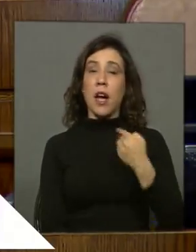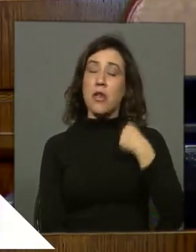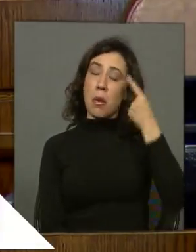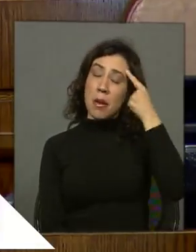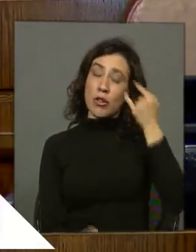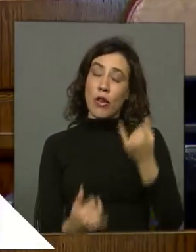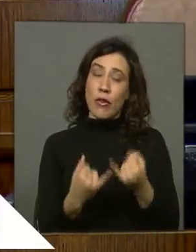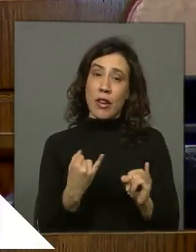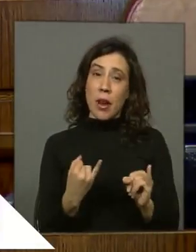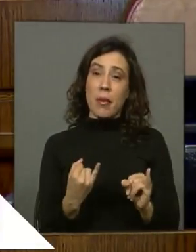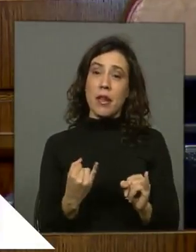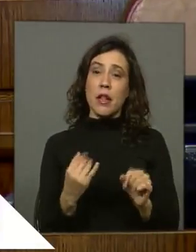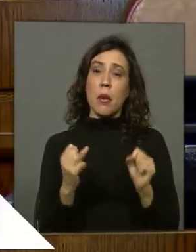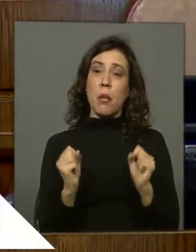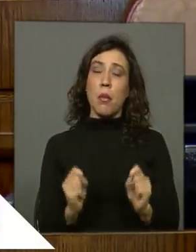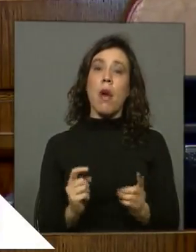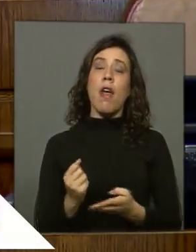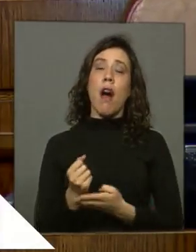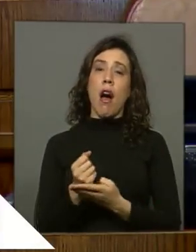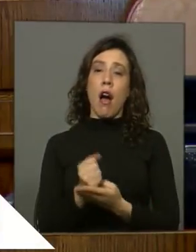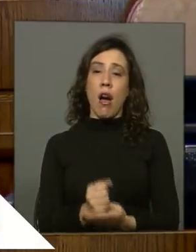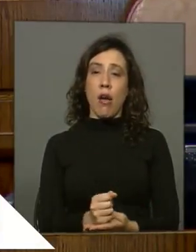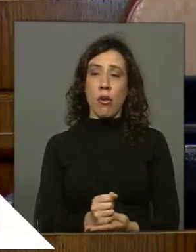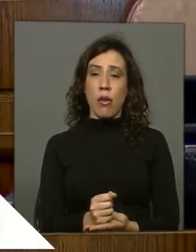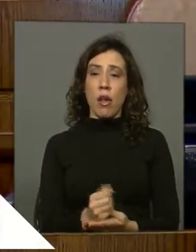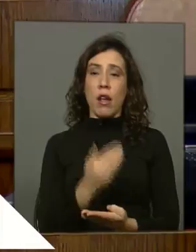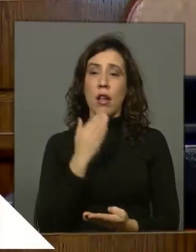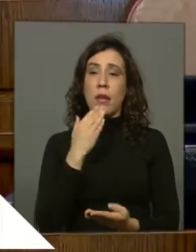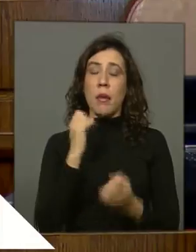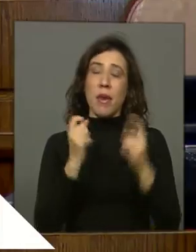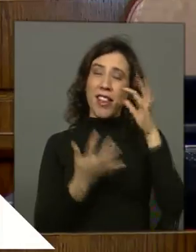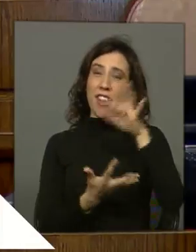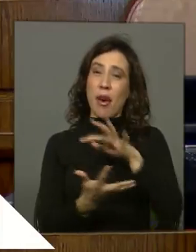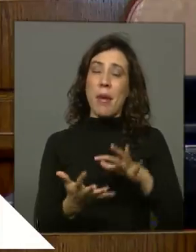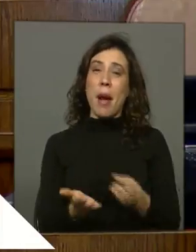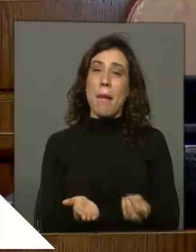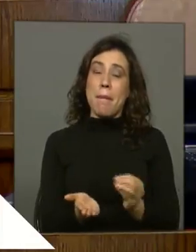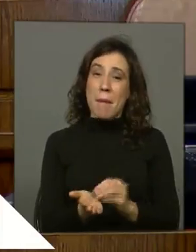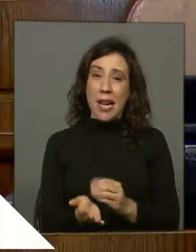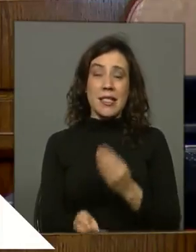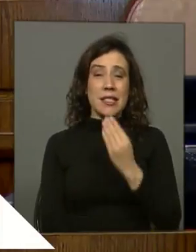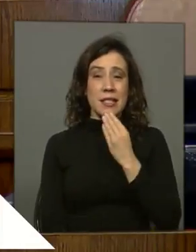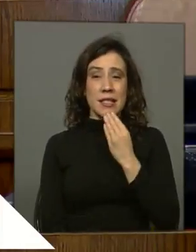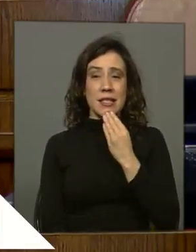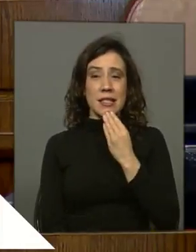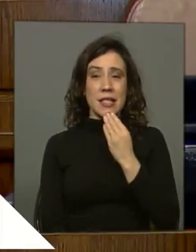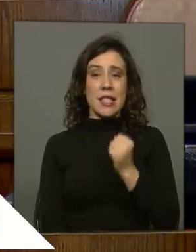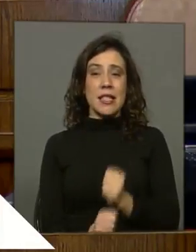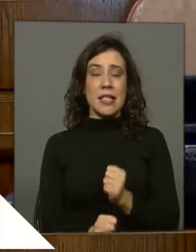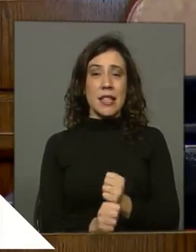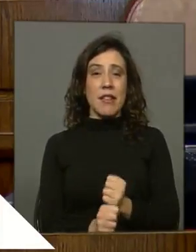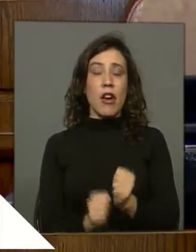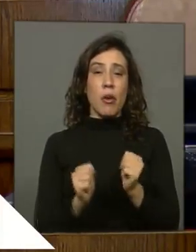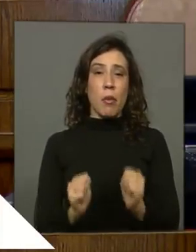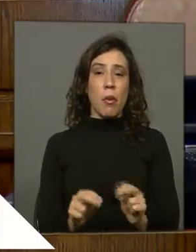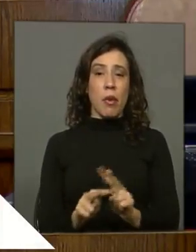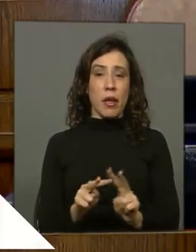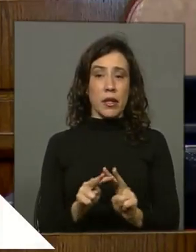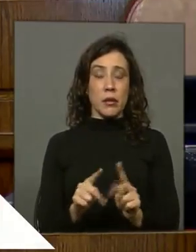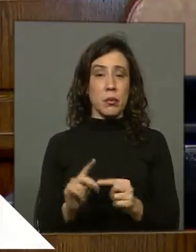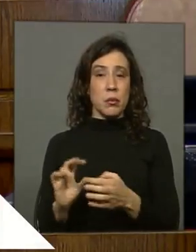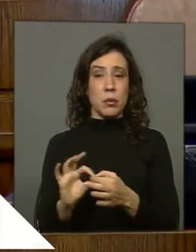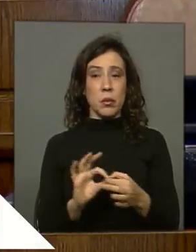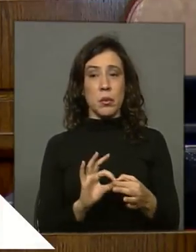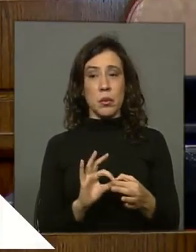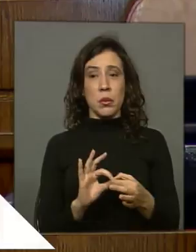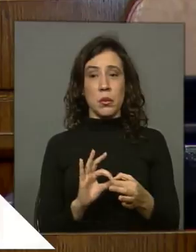puede no solo ayudar sino que puede complicar mucho más incluso el trabajo que se puede hacer por esa